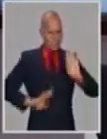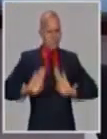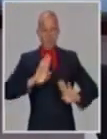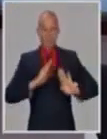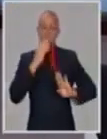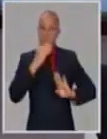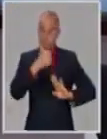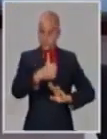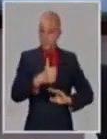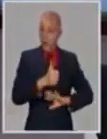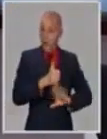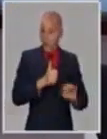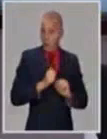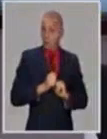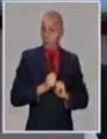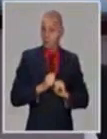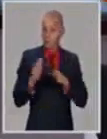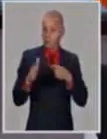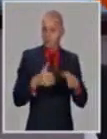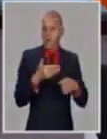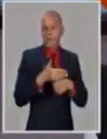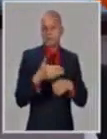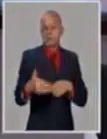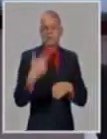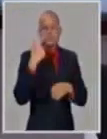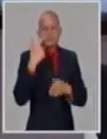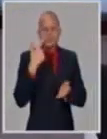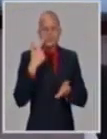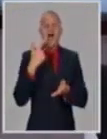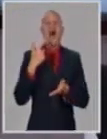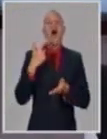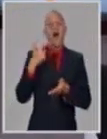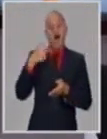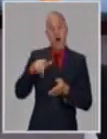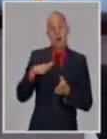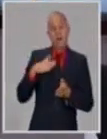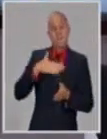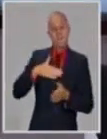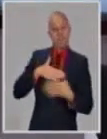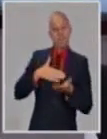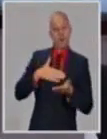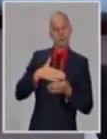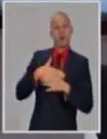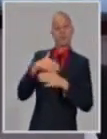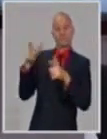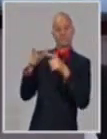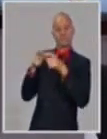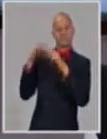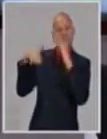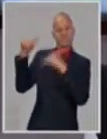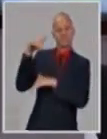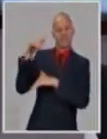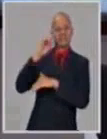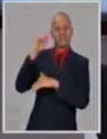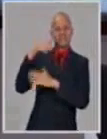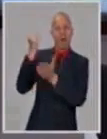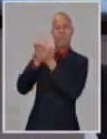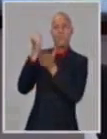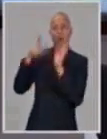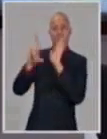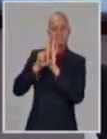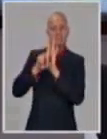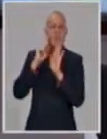de estos días, estamos esperando que el CEPME autorice la fase 2 del estudio clínico en convalecientes con la vacuna Soberana